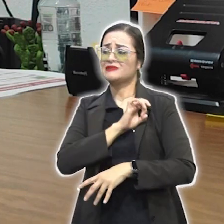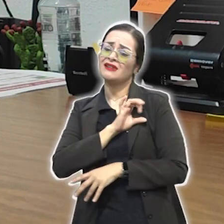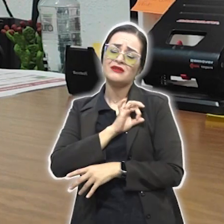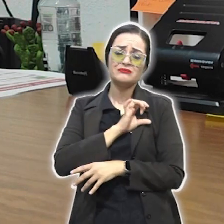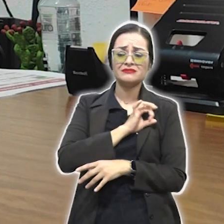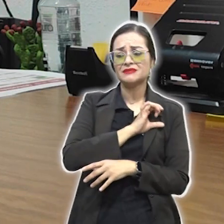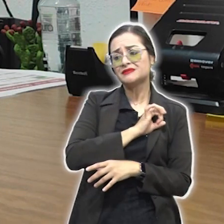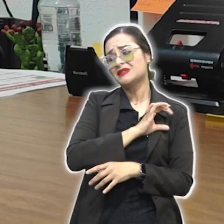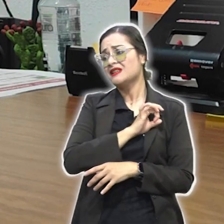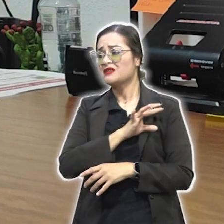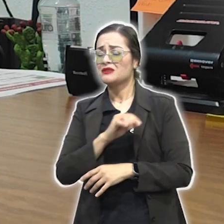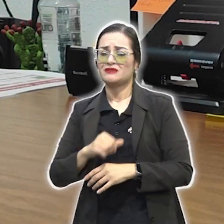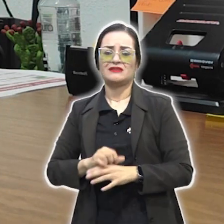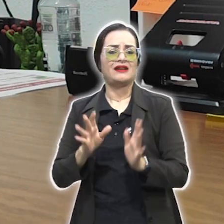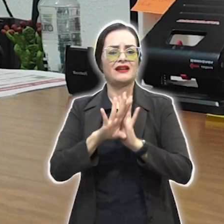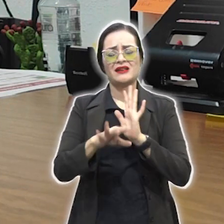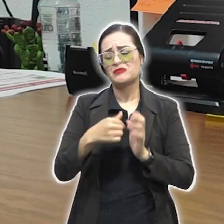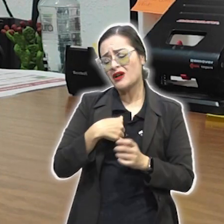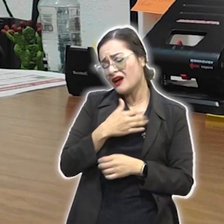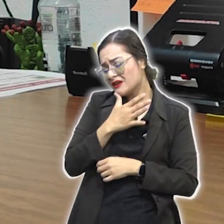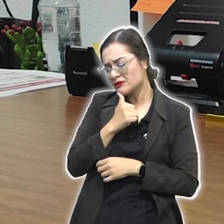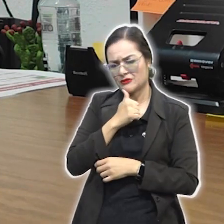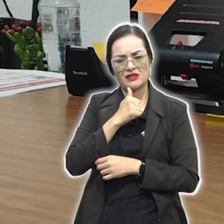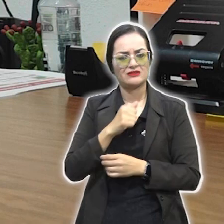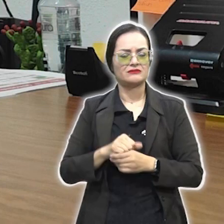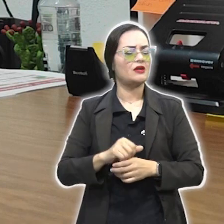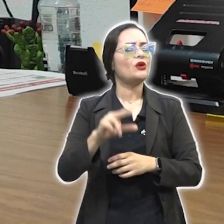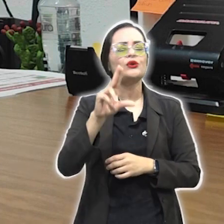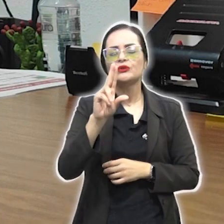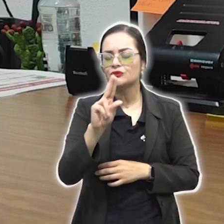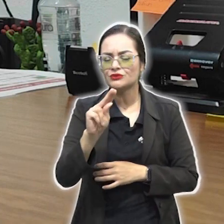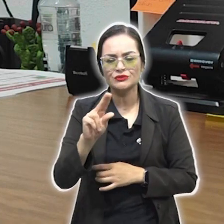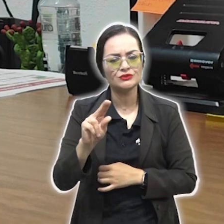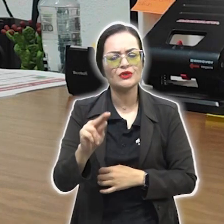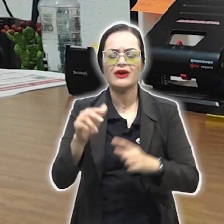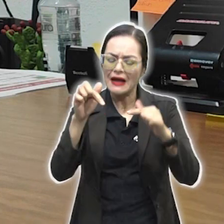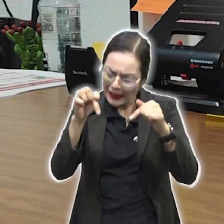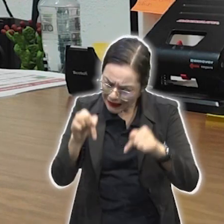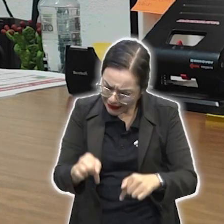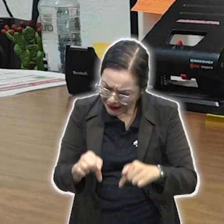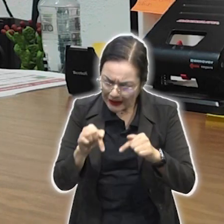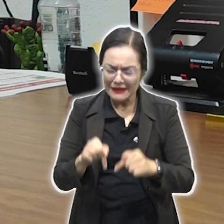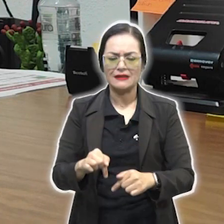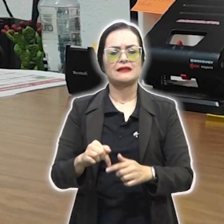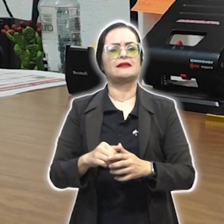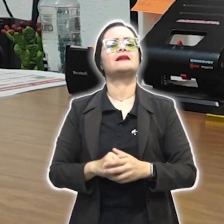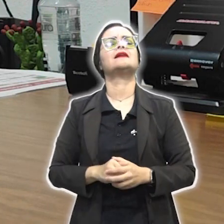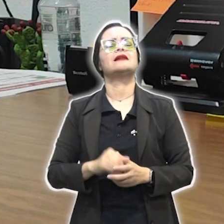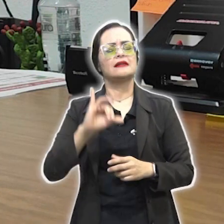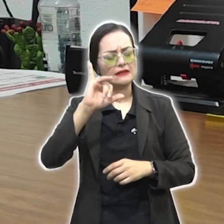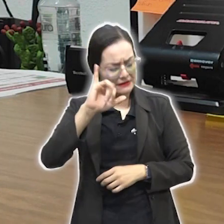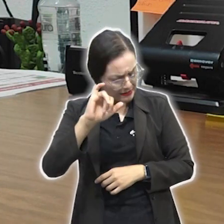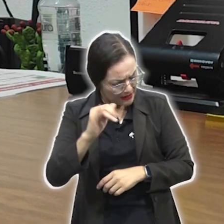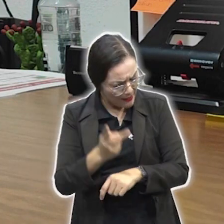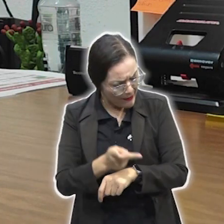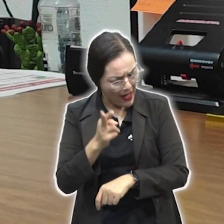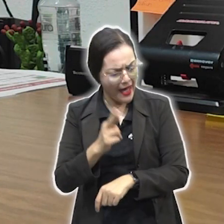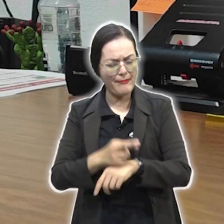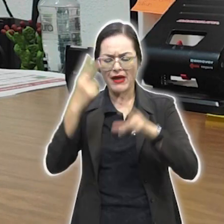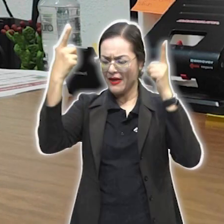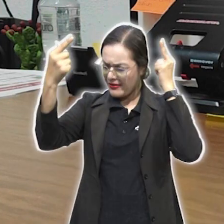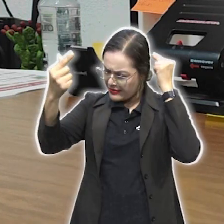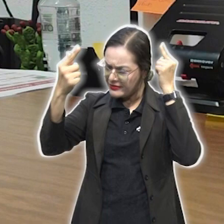porque piensan que no van a poder, pero aquí realmente hay quienes han terminado muy breve